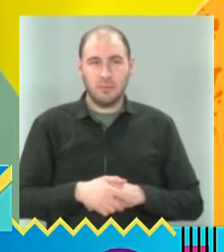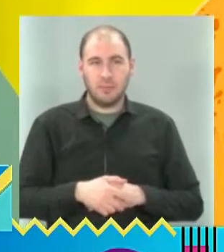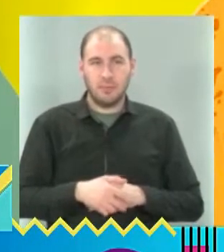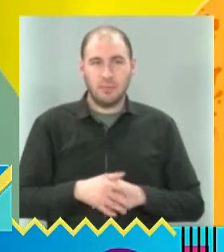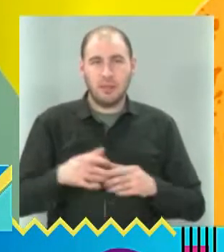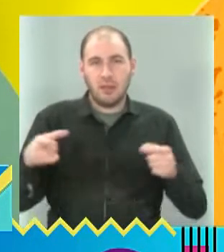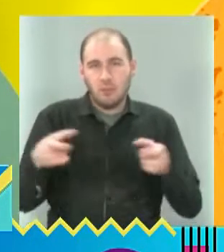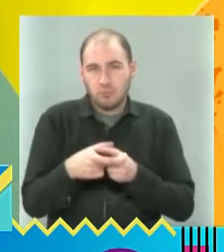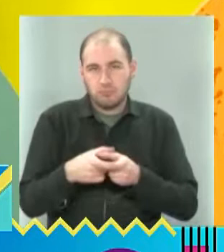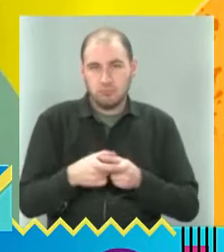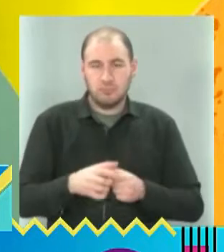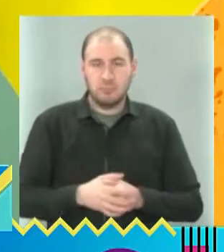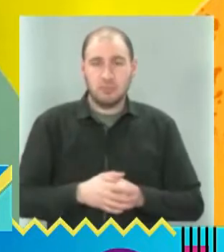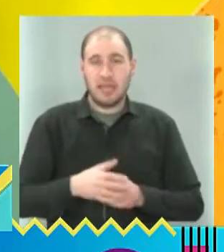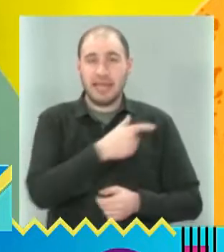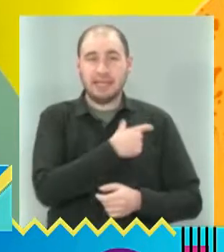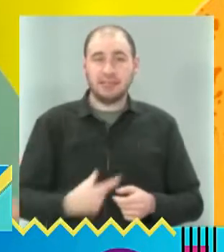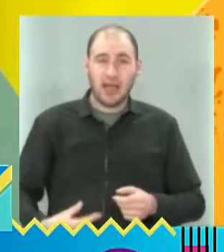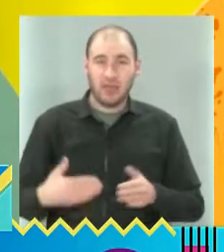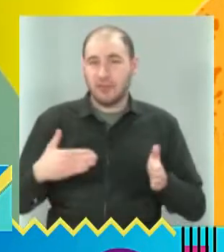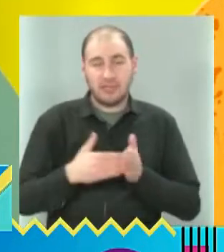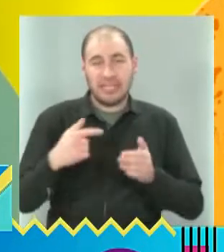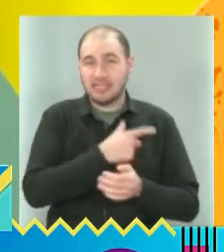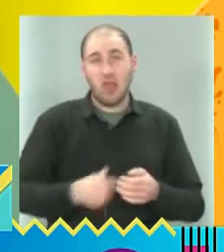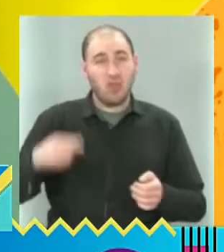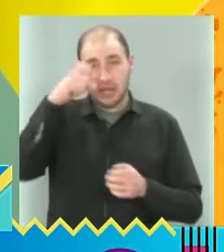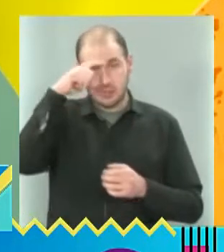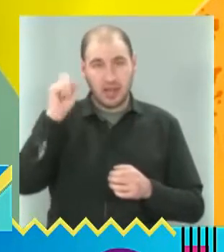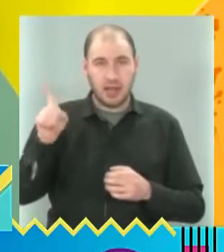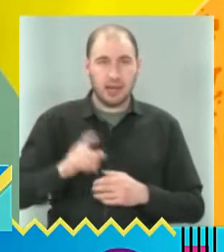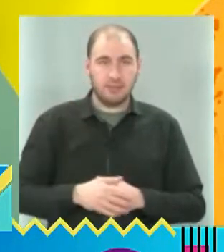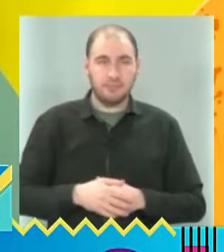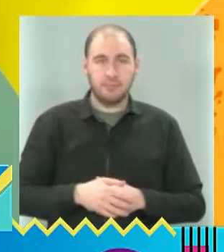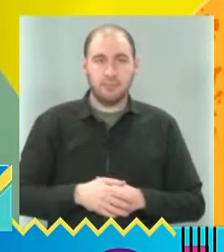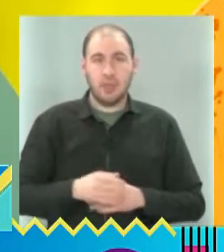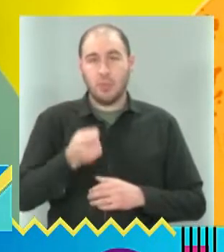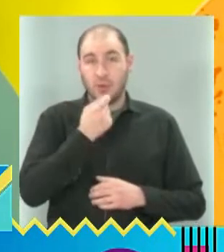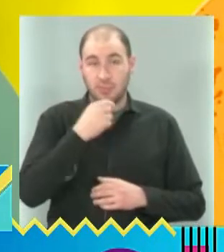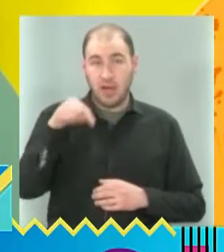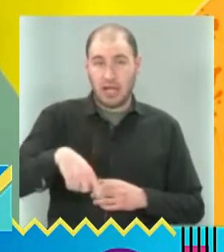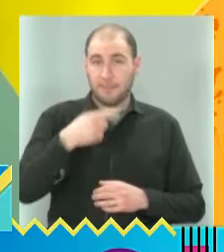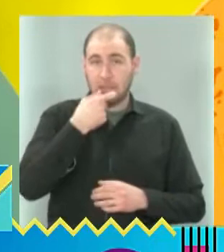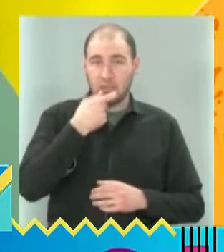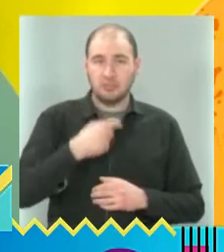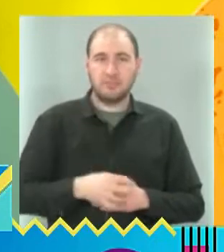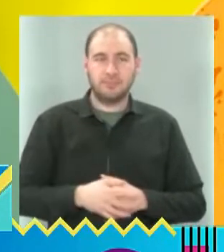digamos, reducido al Estado o limitado al Estado nacional. Bien. Es decir, por ejemplo, aquí en la